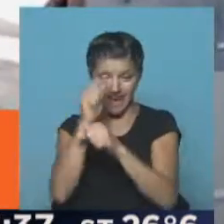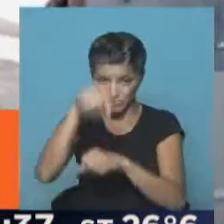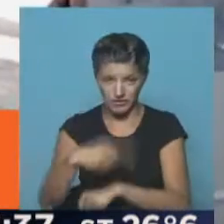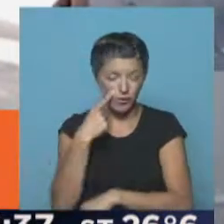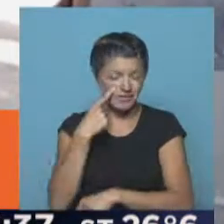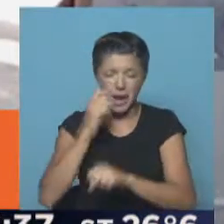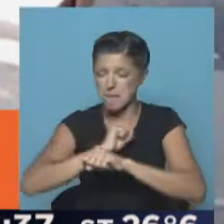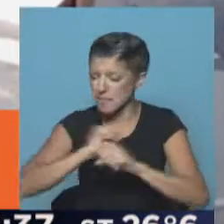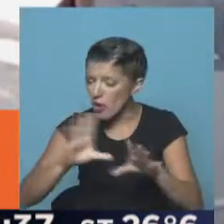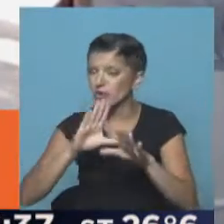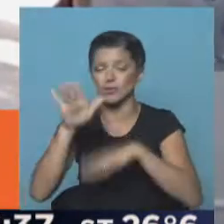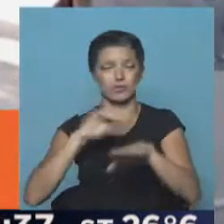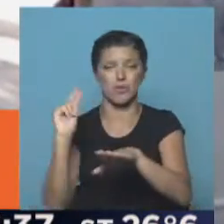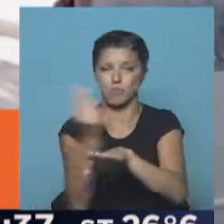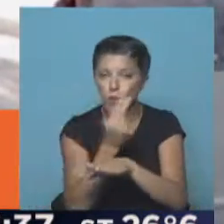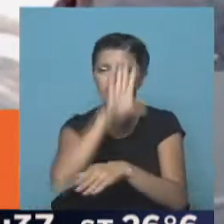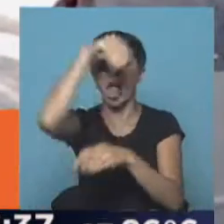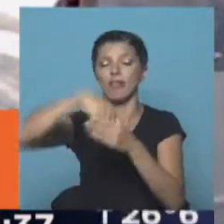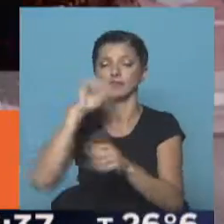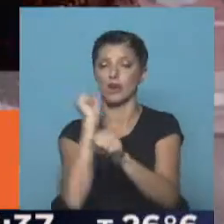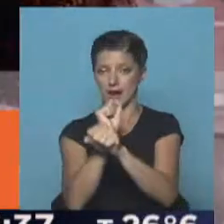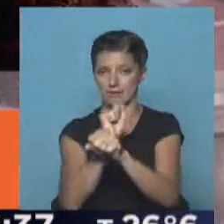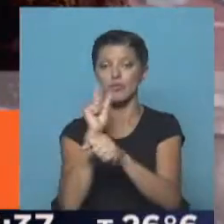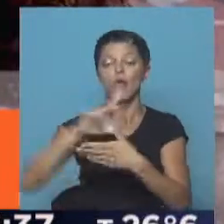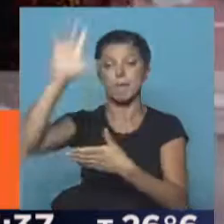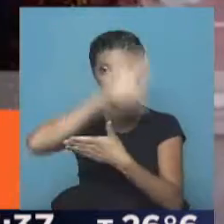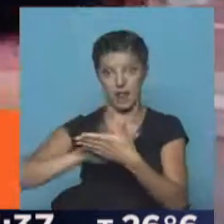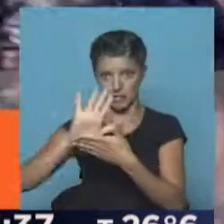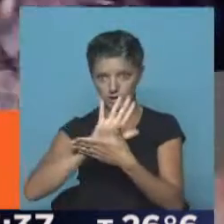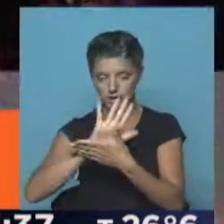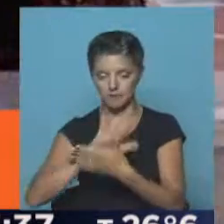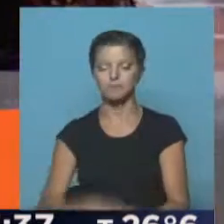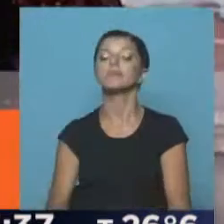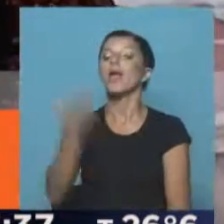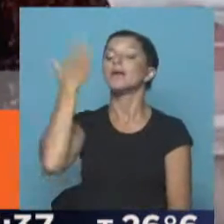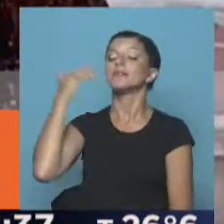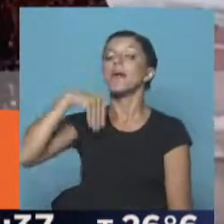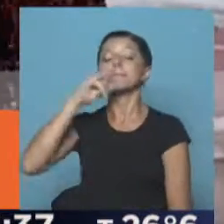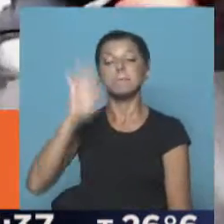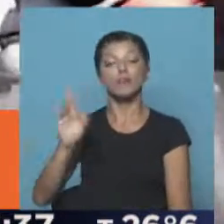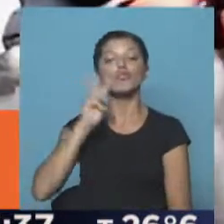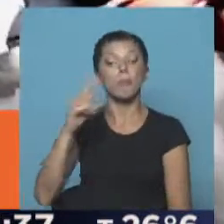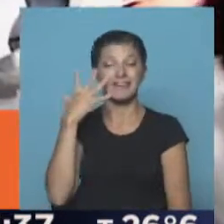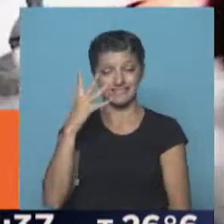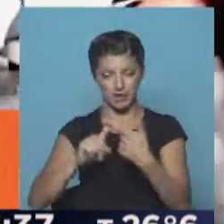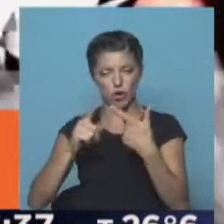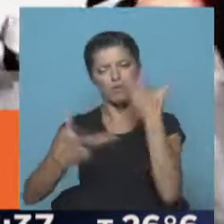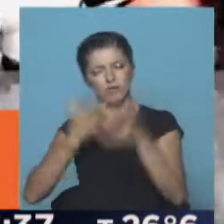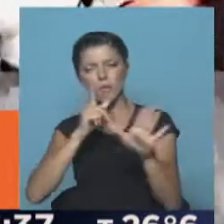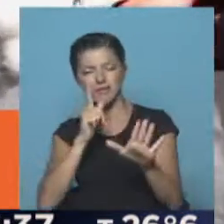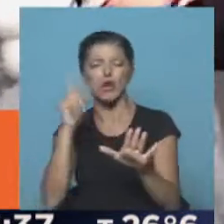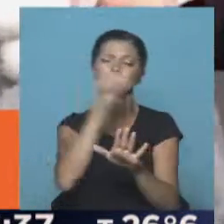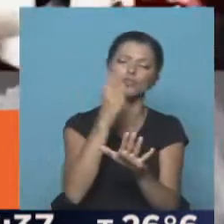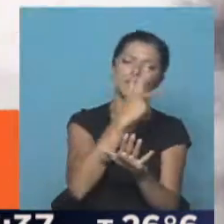mayor tragedia carcelaria del continente. En marzo de 2005, un incendio similar había causado